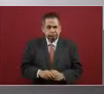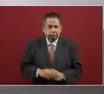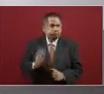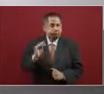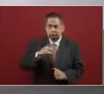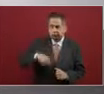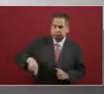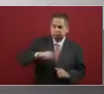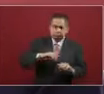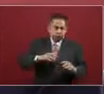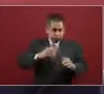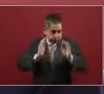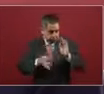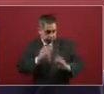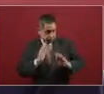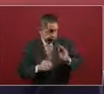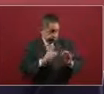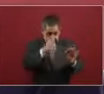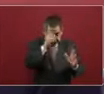aceptada por todos,